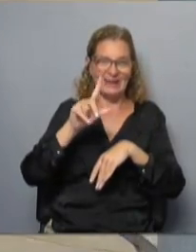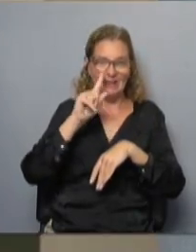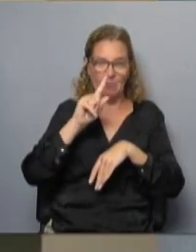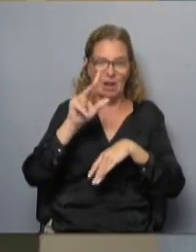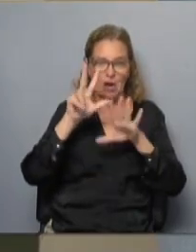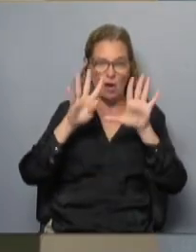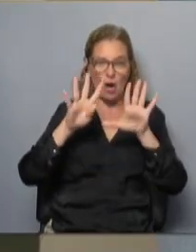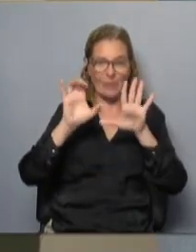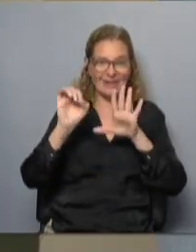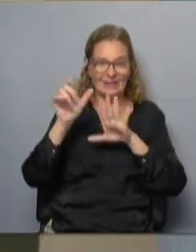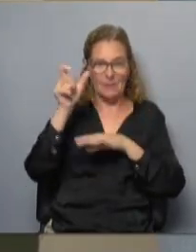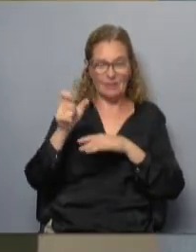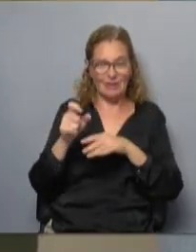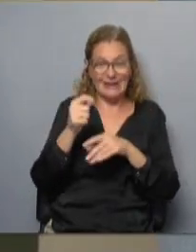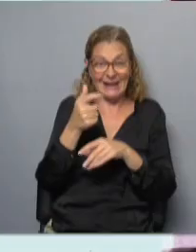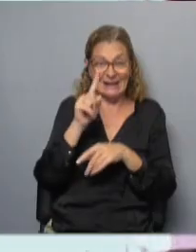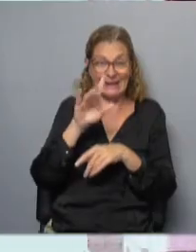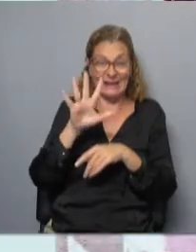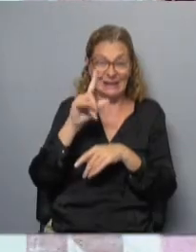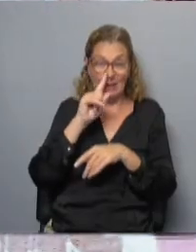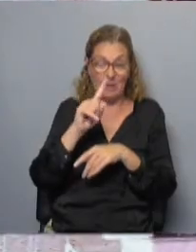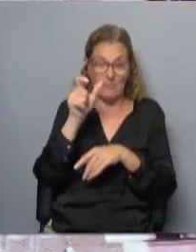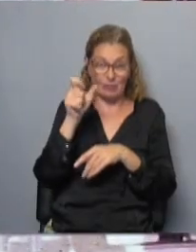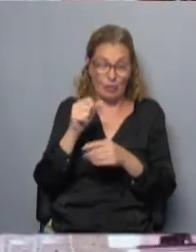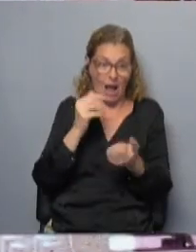actualmente hay casi 15 mil